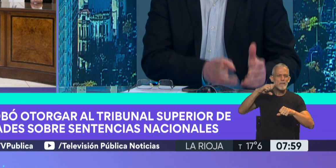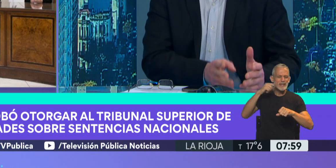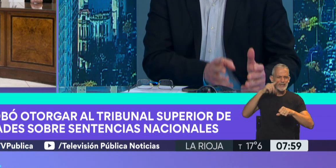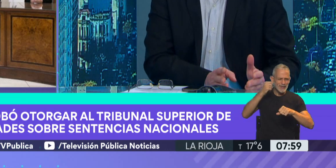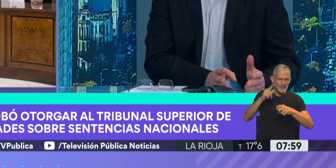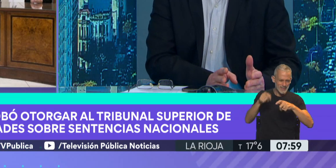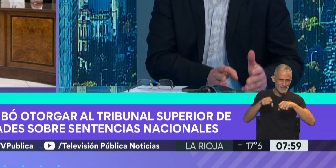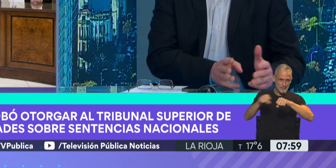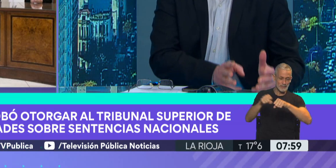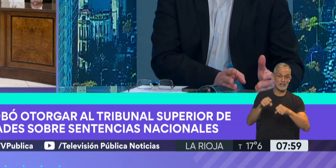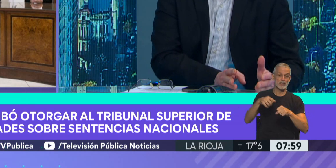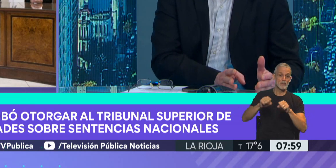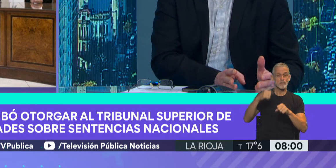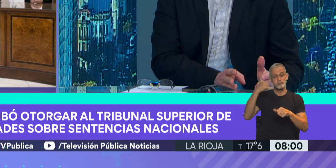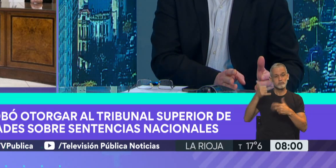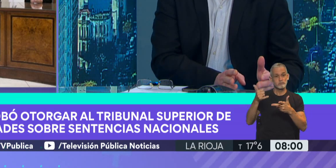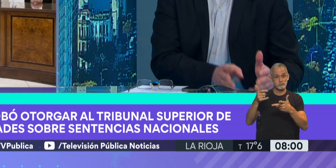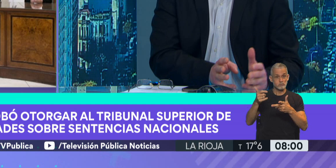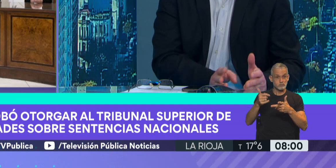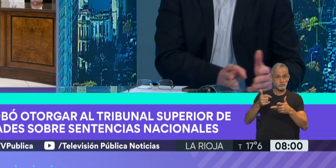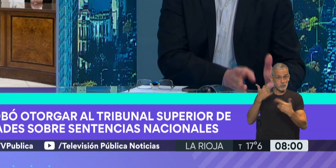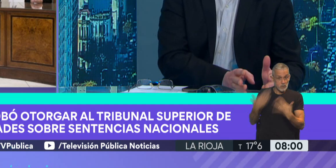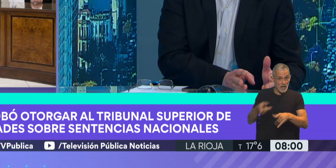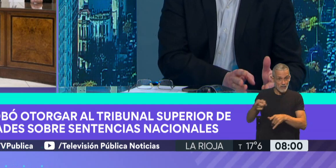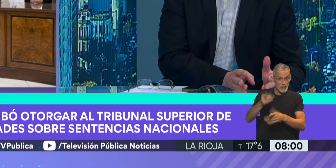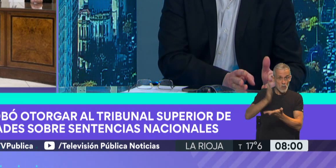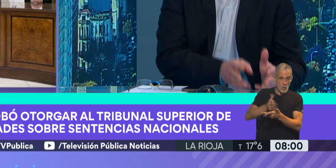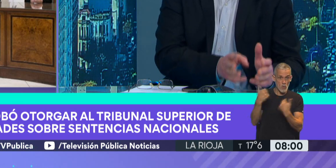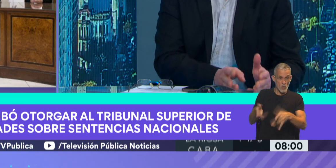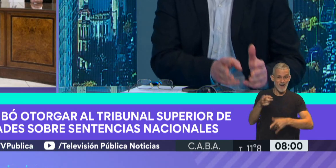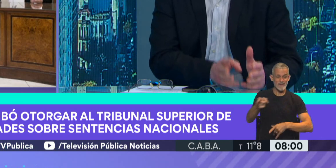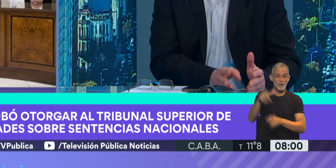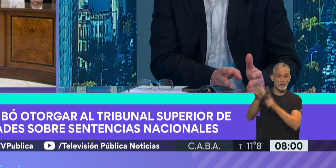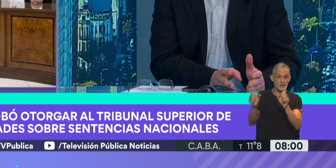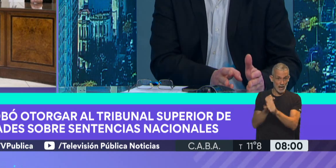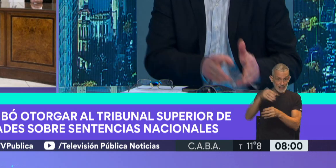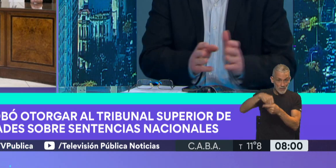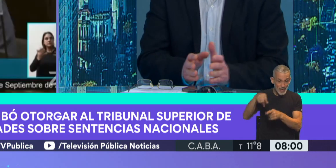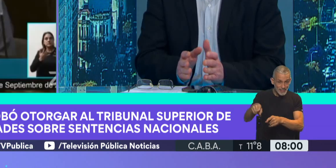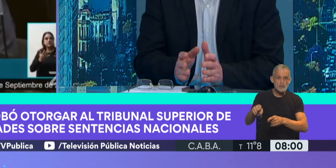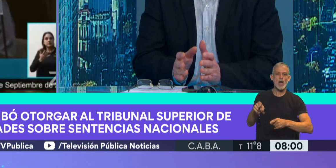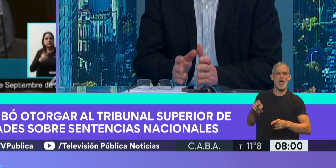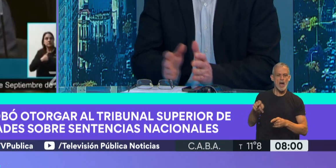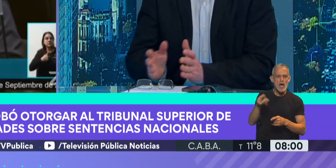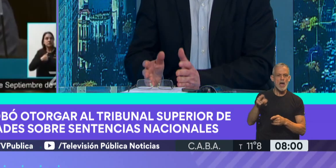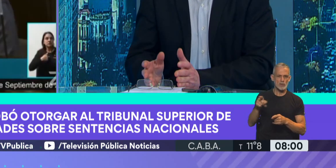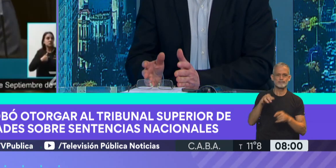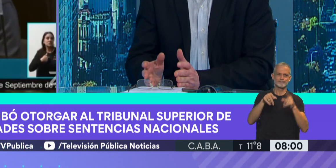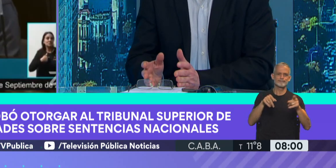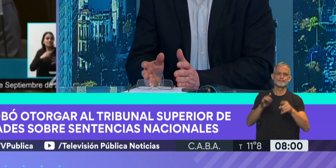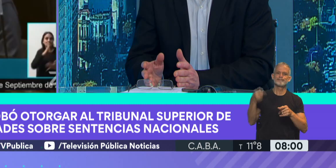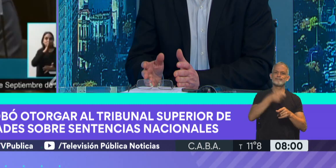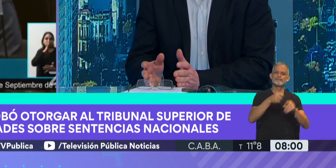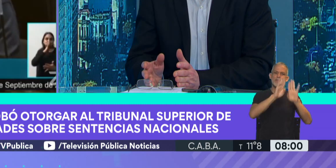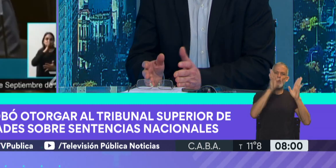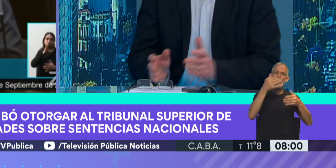Exacto. Tuvieron fallos favorables en la justicia laboral para los trabajadores, entonces ahora eso pretende ser apelado ante la justicia